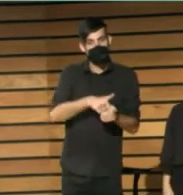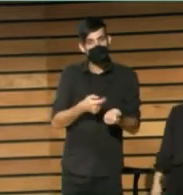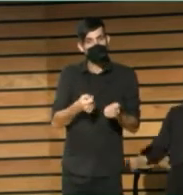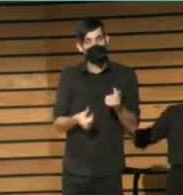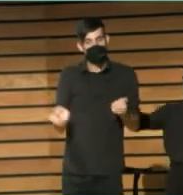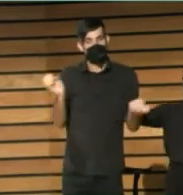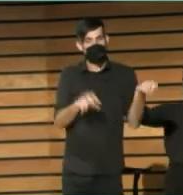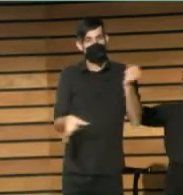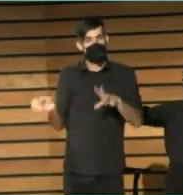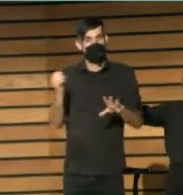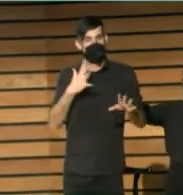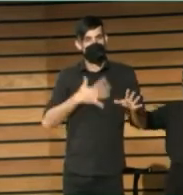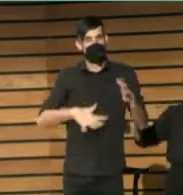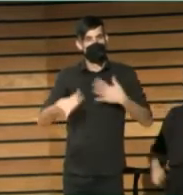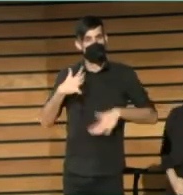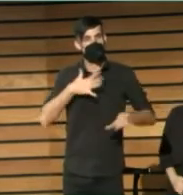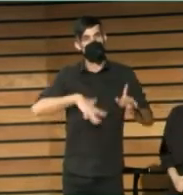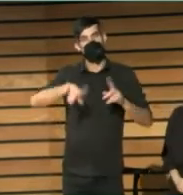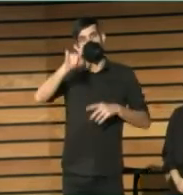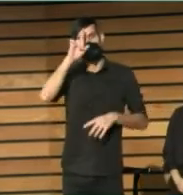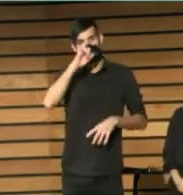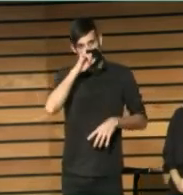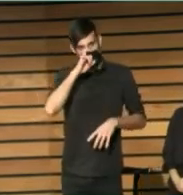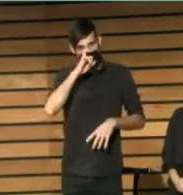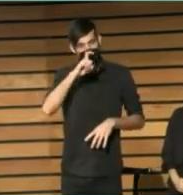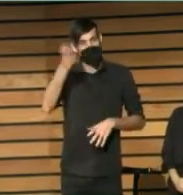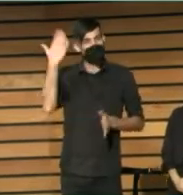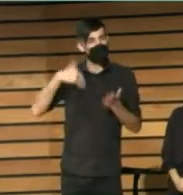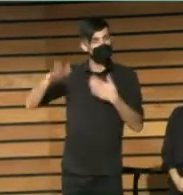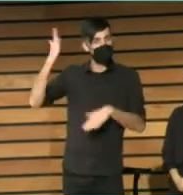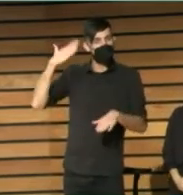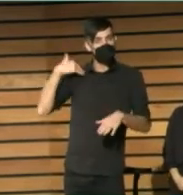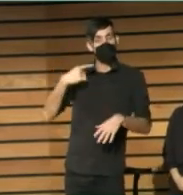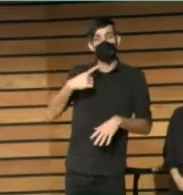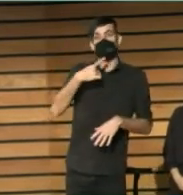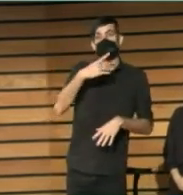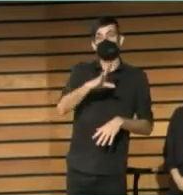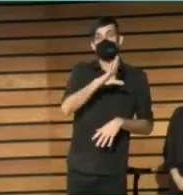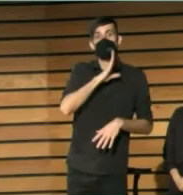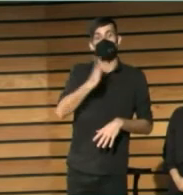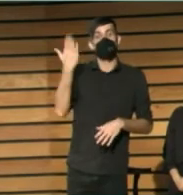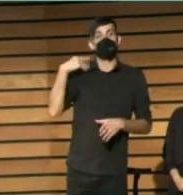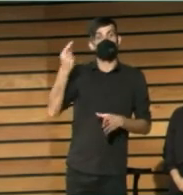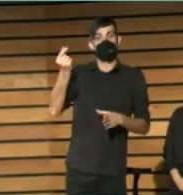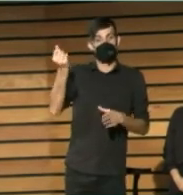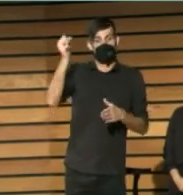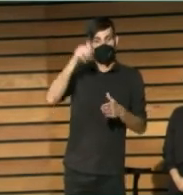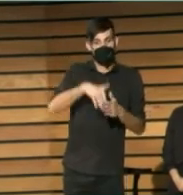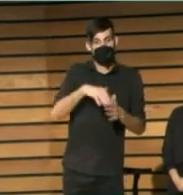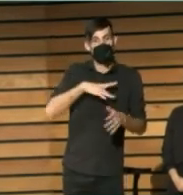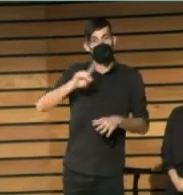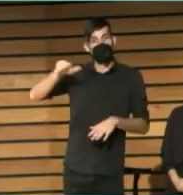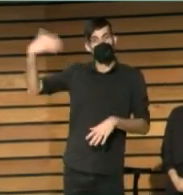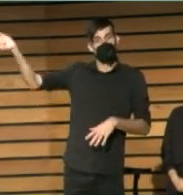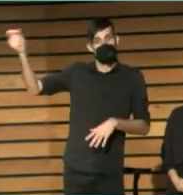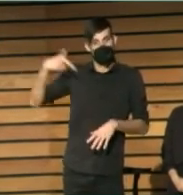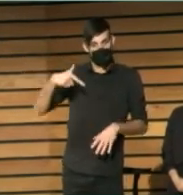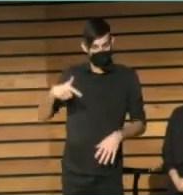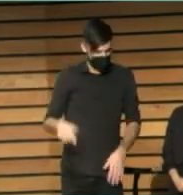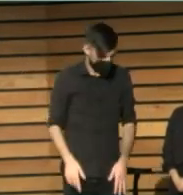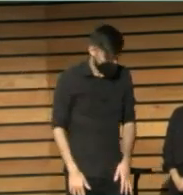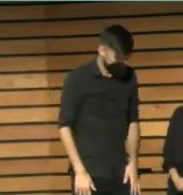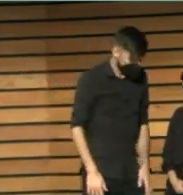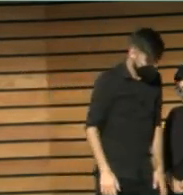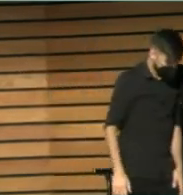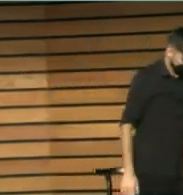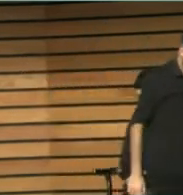ropa vieja o de recuerdos, donde antiguamente, según ella, hubo dinero, quizá del extraperlo.